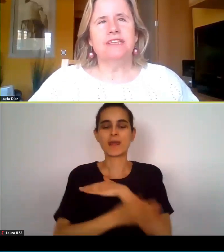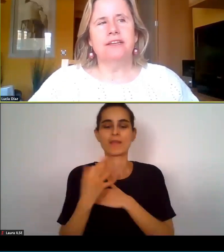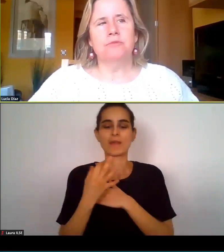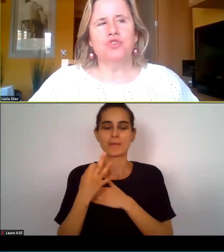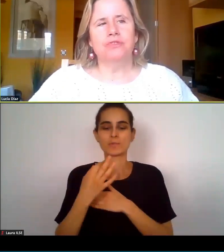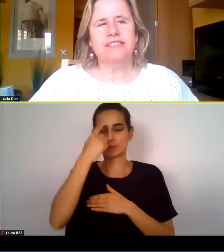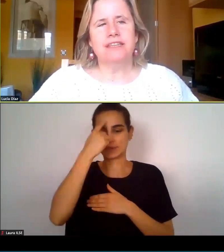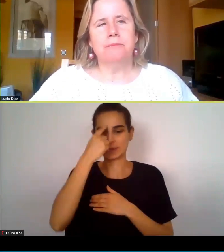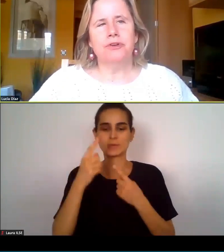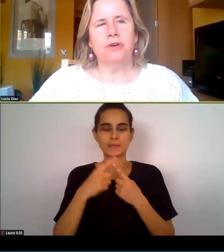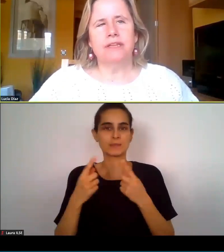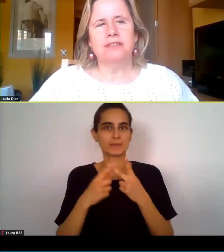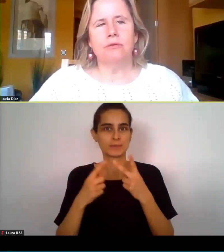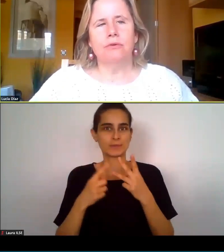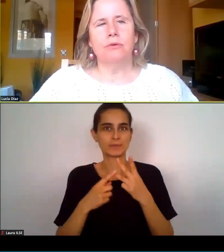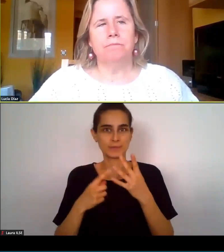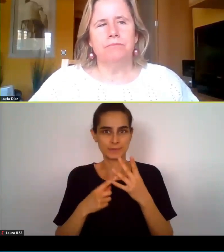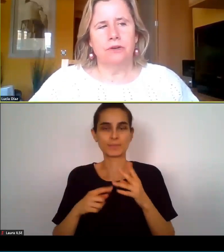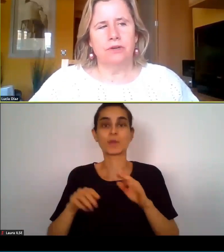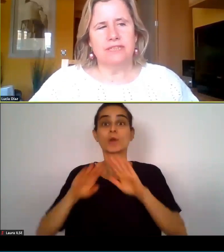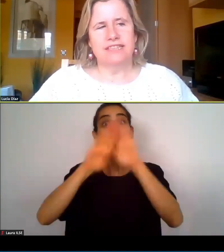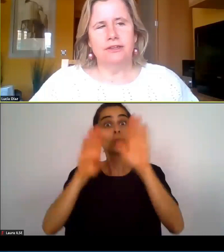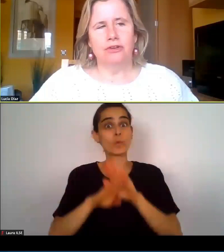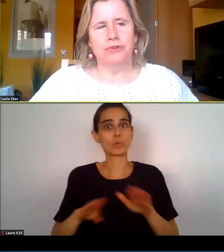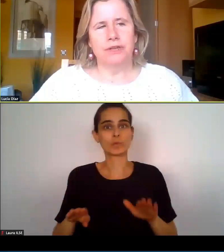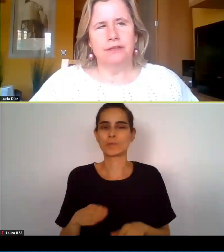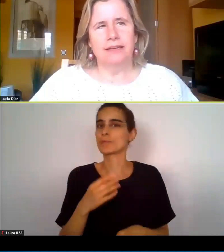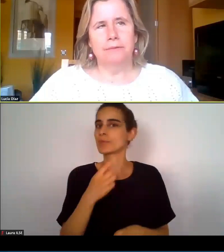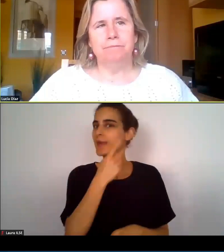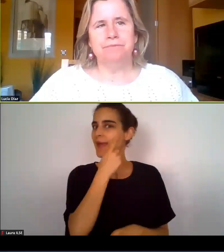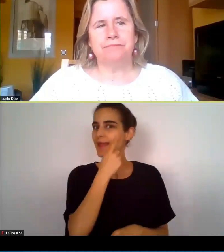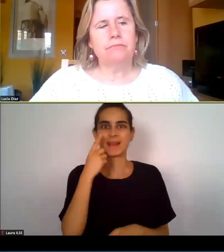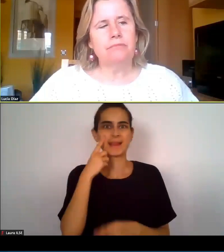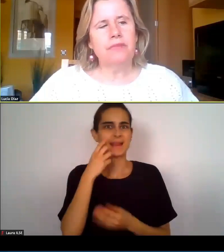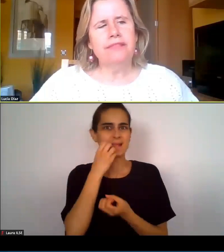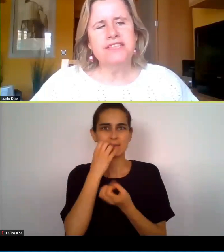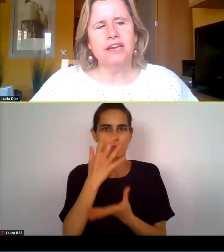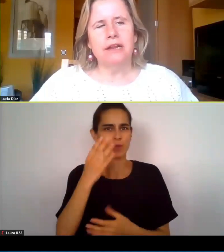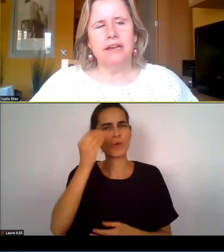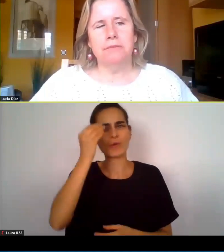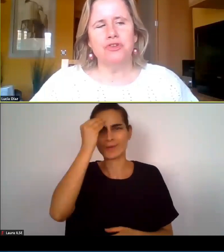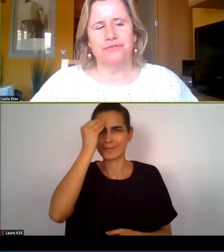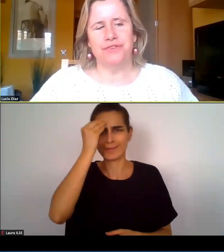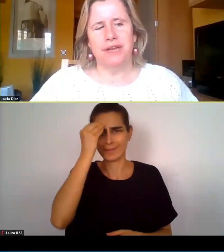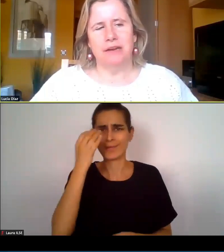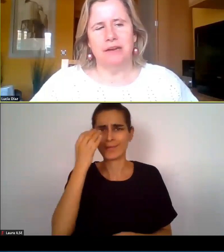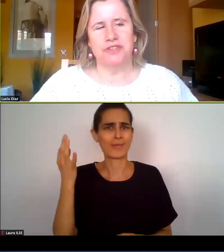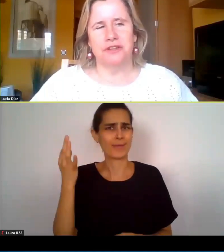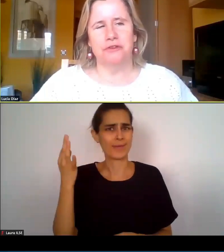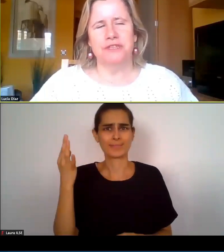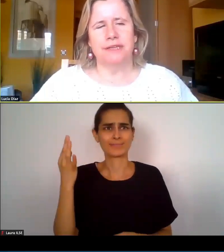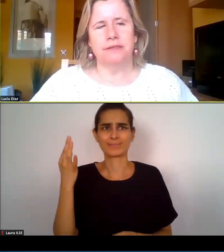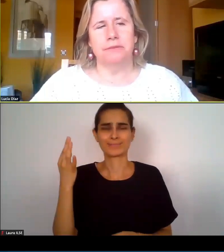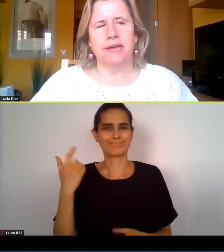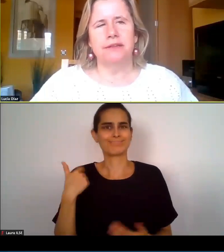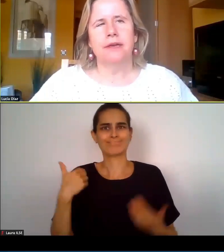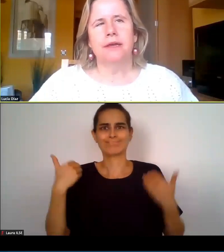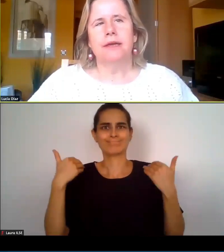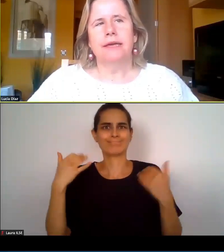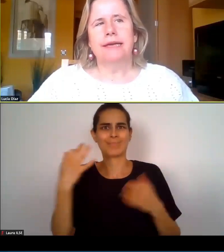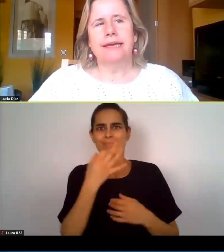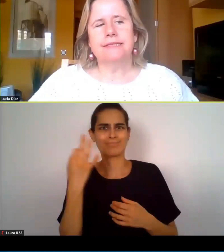último tendremos un testimonio que desde luego creo que es digno de ser el broche final, el broche de oro de esta